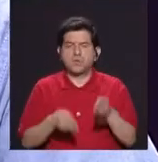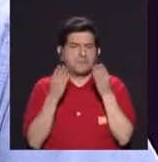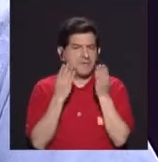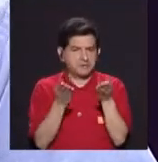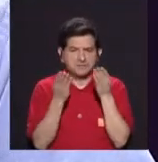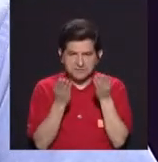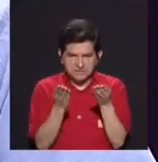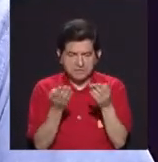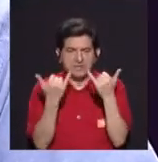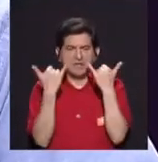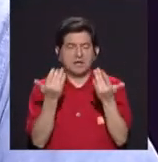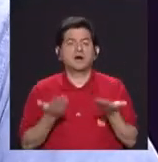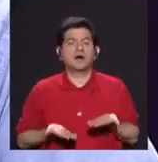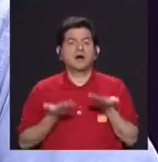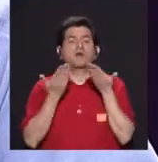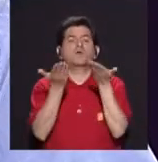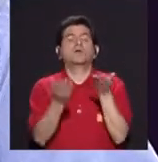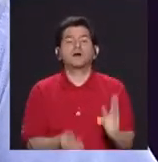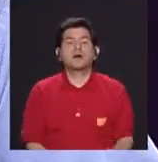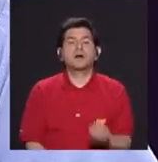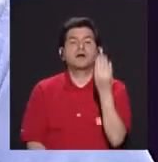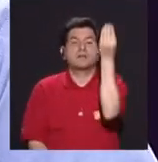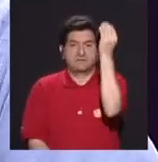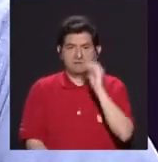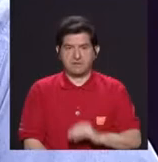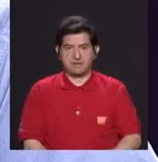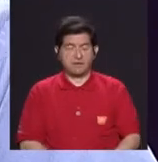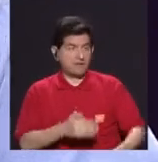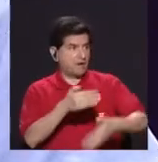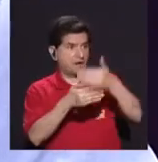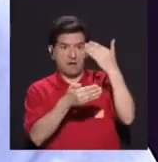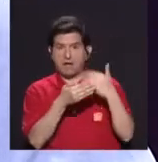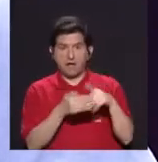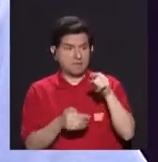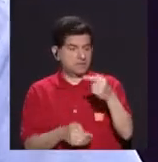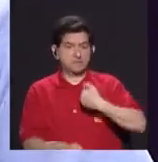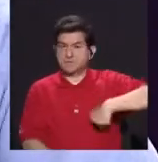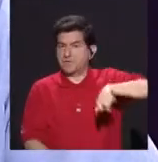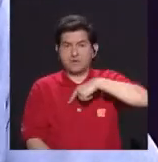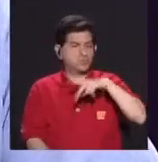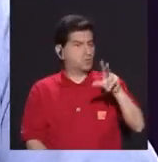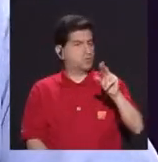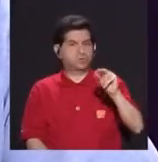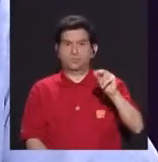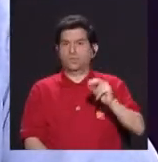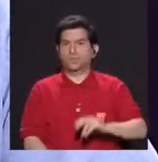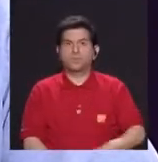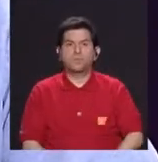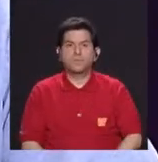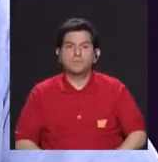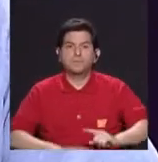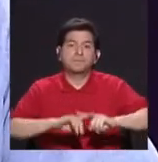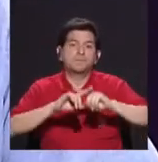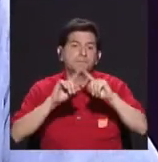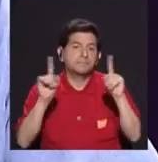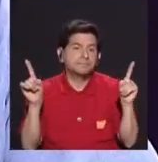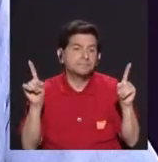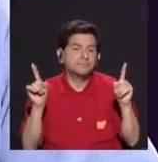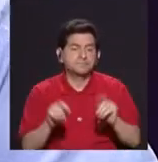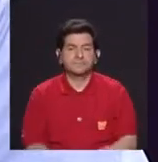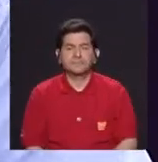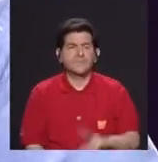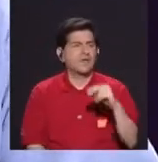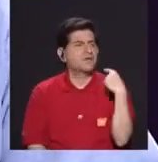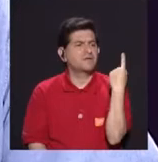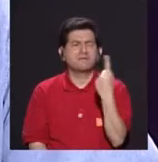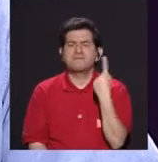ahora lo que se le da a los jóvenes decimos bueno antes no eso no se nos dio a nosotros sin embargo más allá